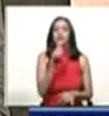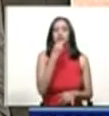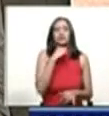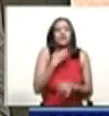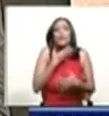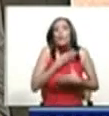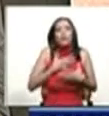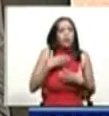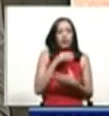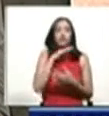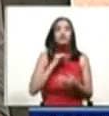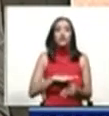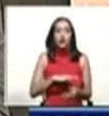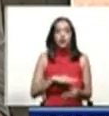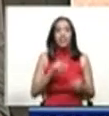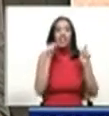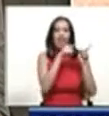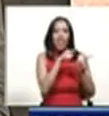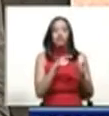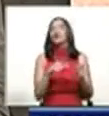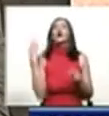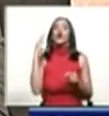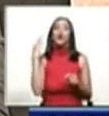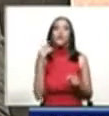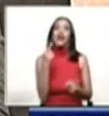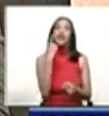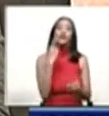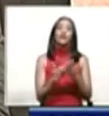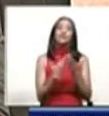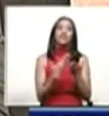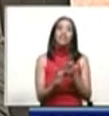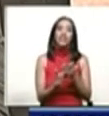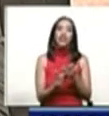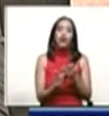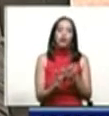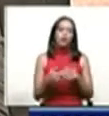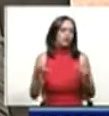esta semana en Colombia. Es el único testigo que quedaba y que vinculaba prácticamente a